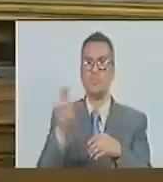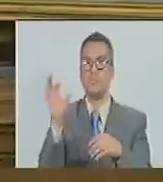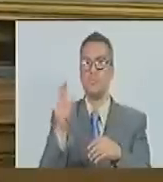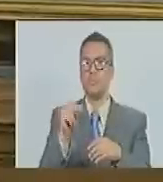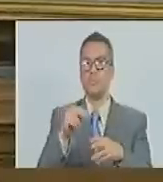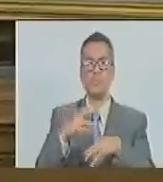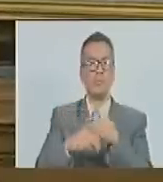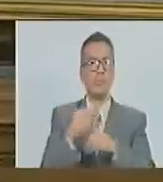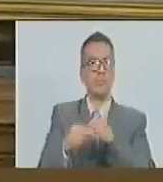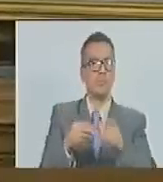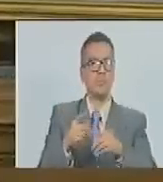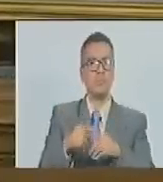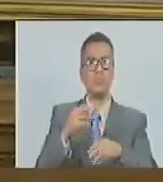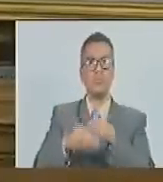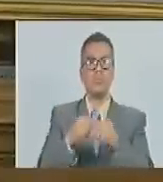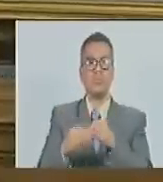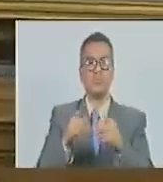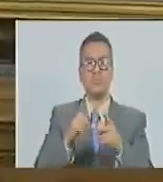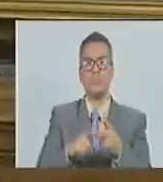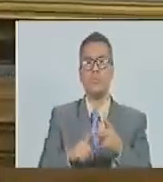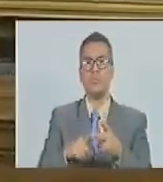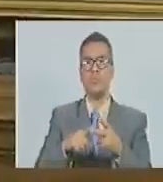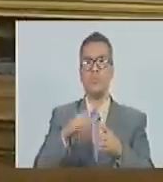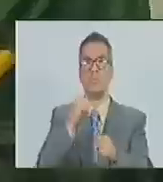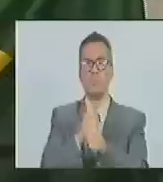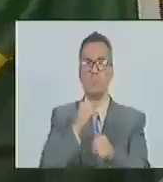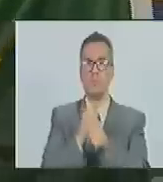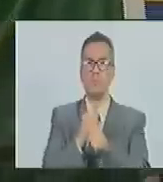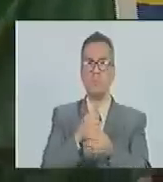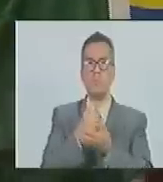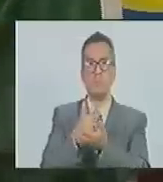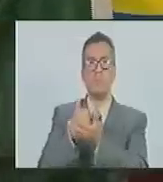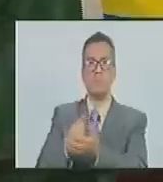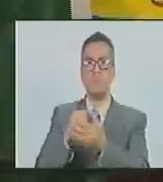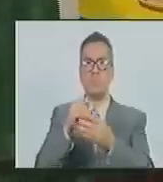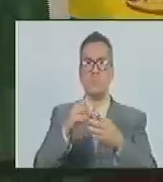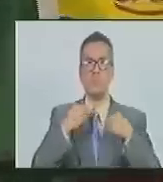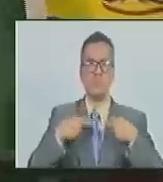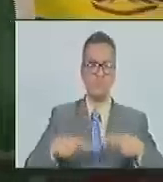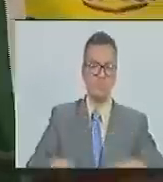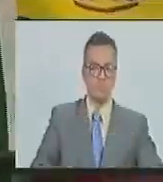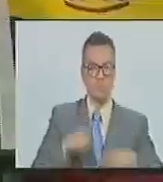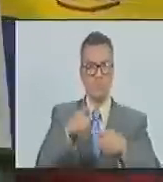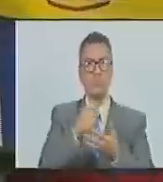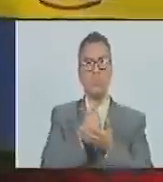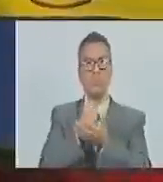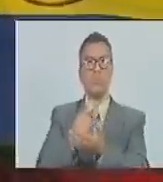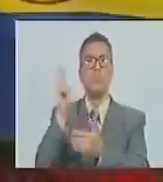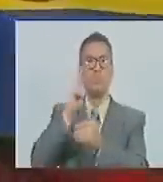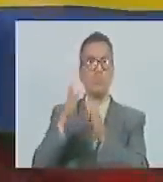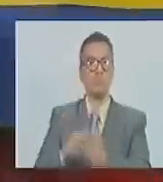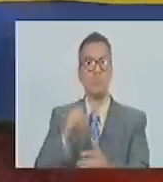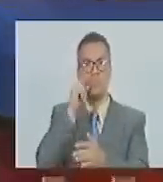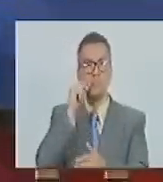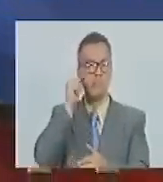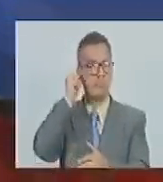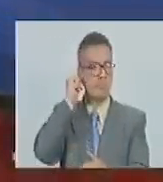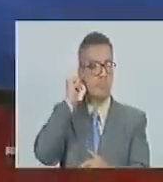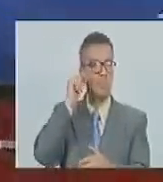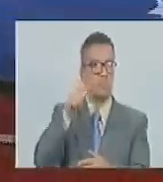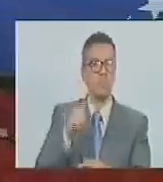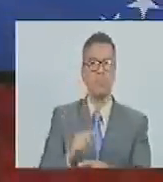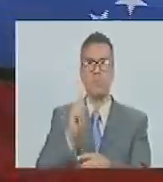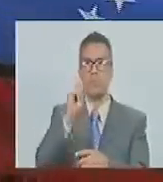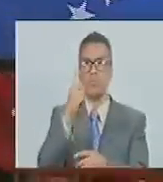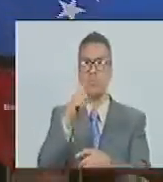otra cosa que cumplir con la función de ayudar al ser humano, de ayudar a las venezolanas y a los venezolanos en